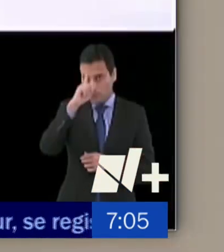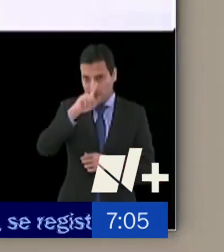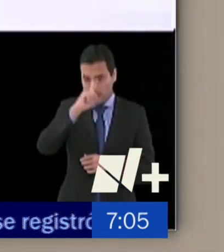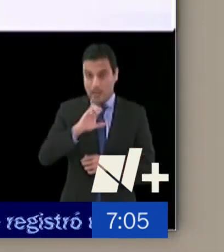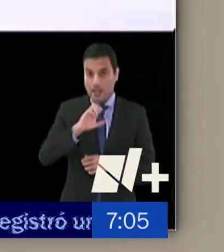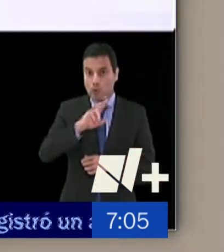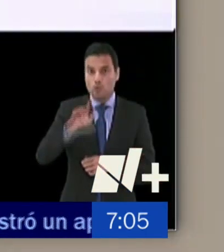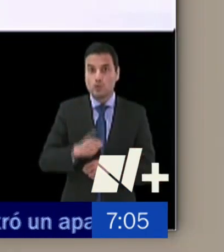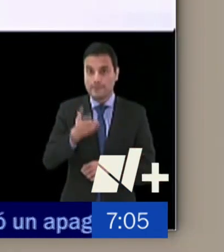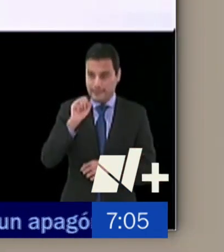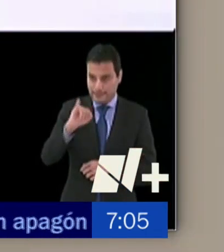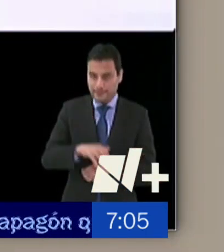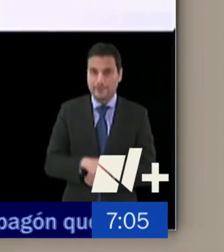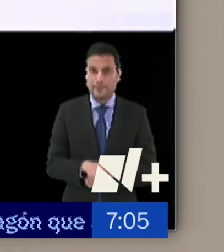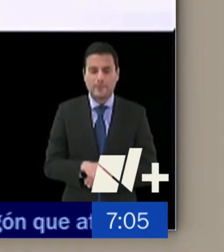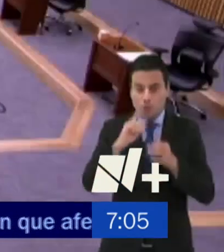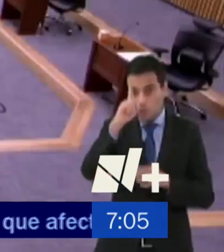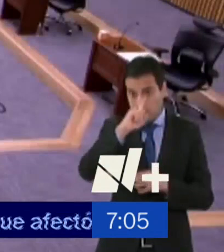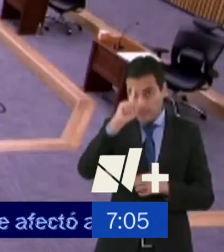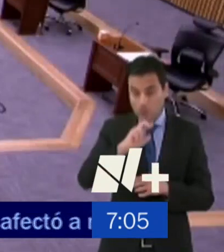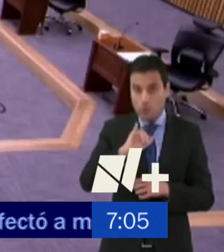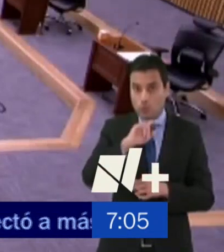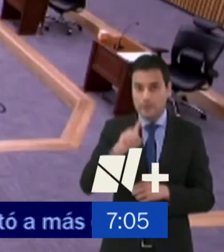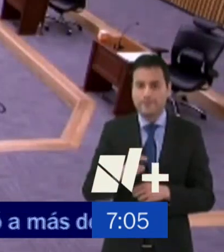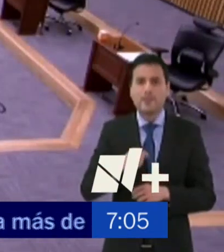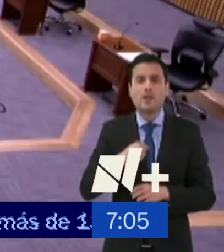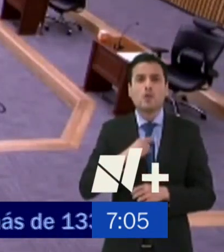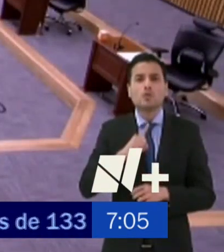dar vista al INE para que regule la colaboración de los llamados